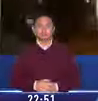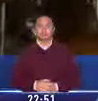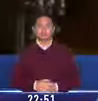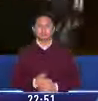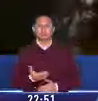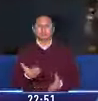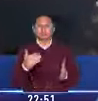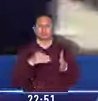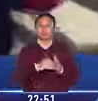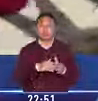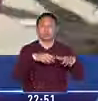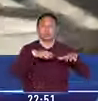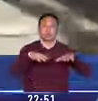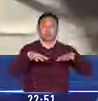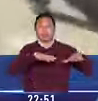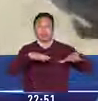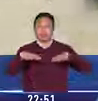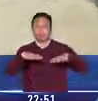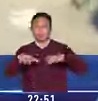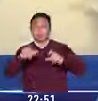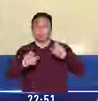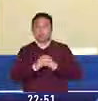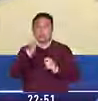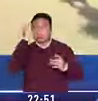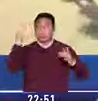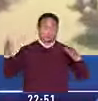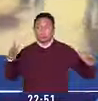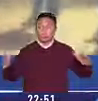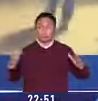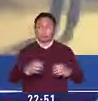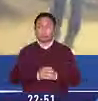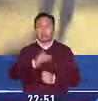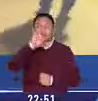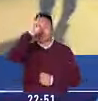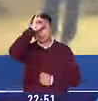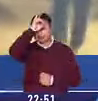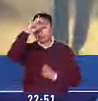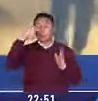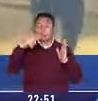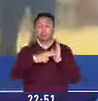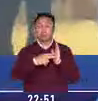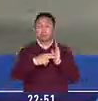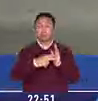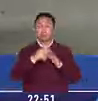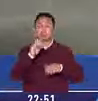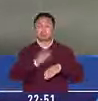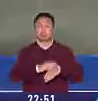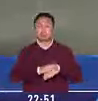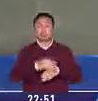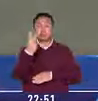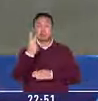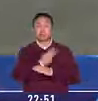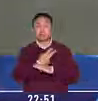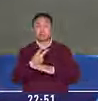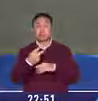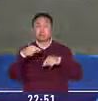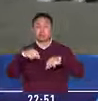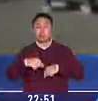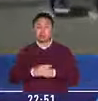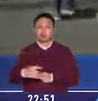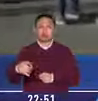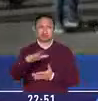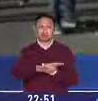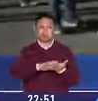enjambre de sismos generó pánico y desesperación en Turquía y Siria tras casi 2 semanas de los